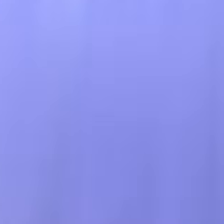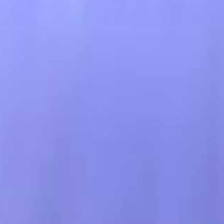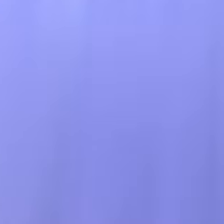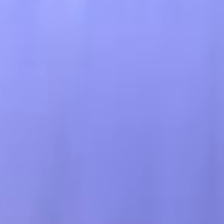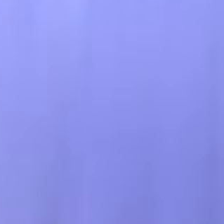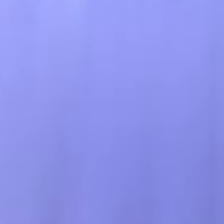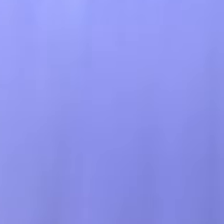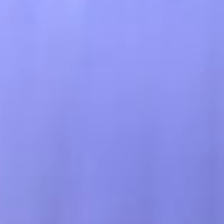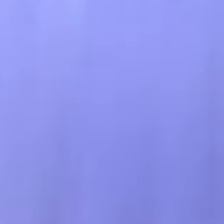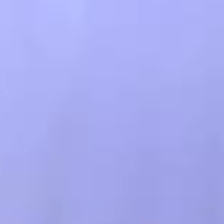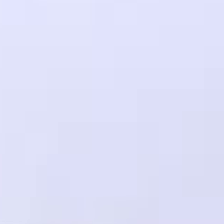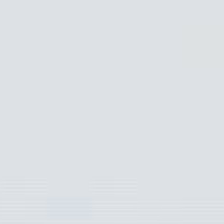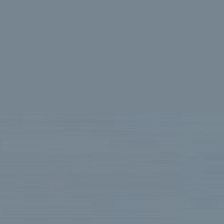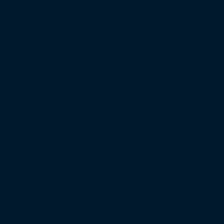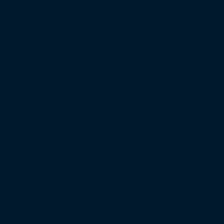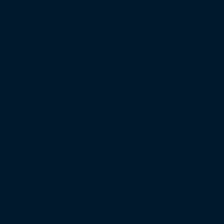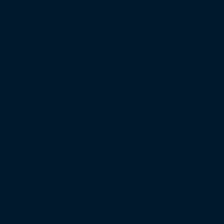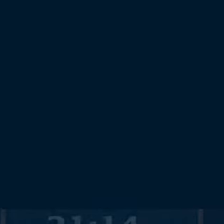comentar la nota.